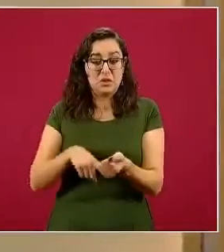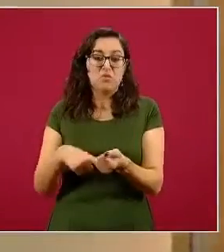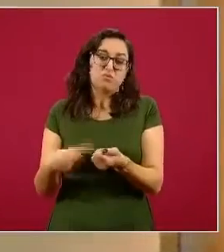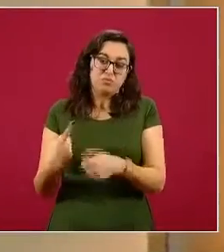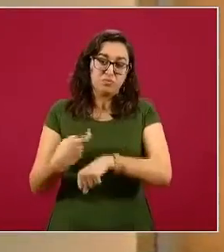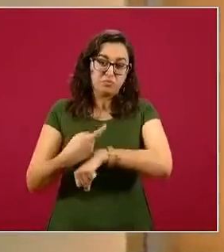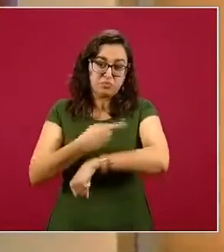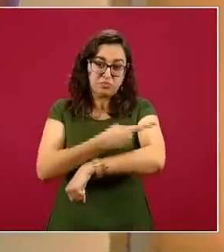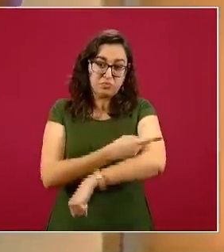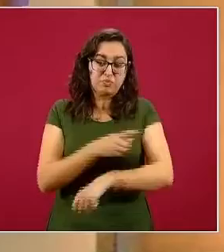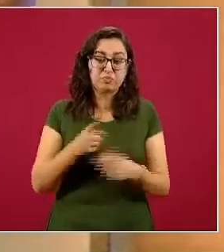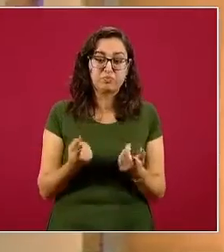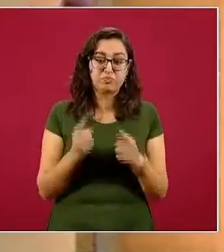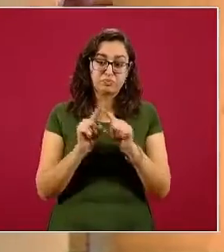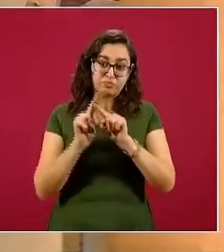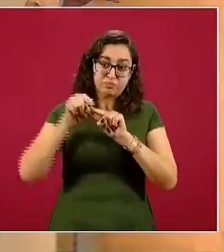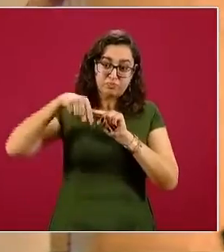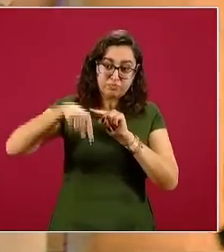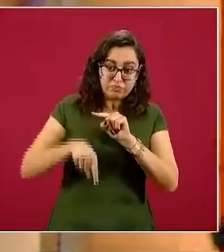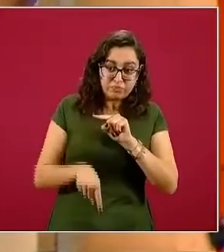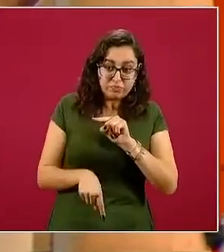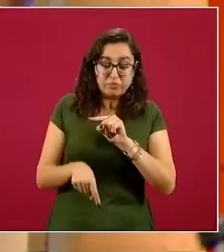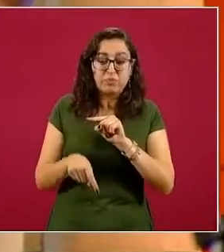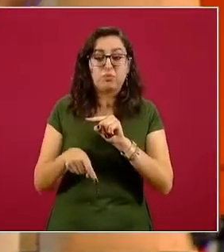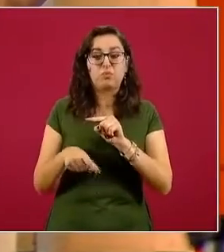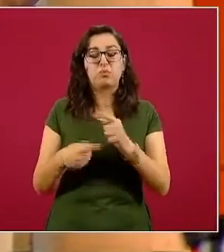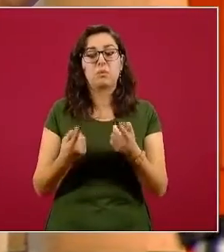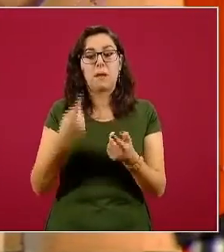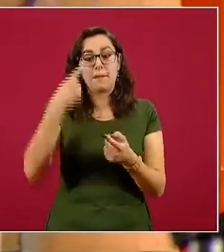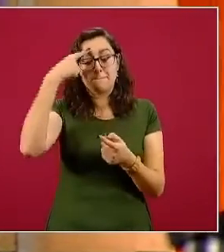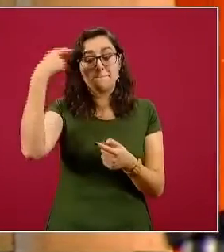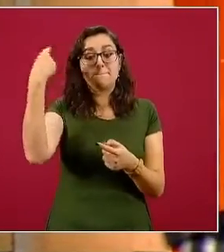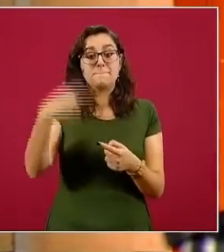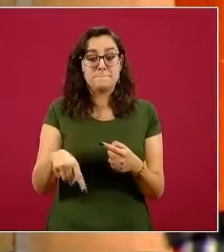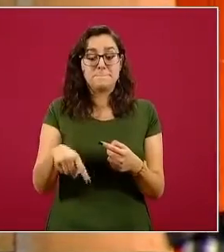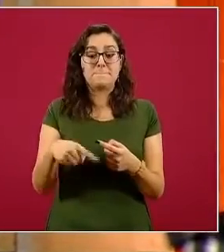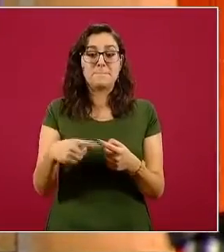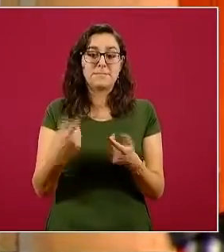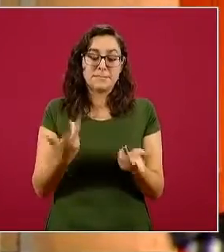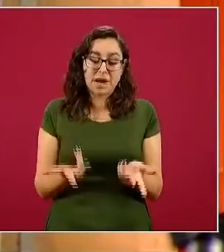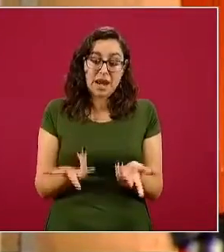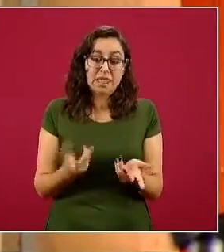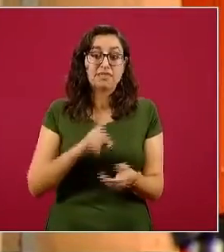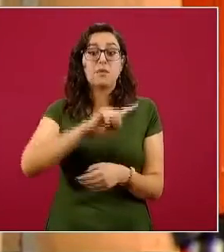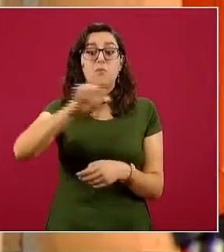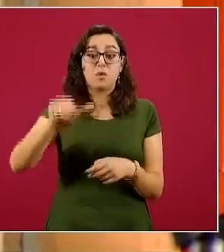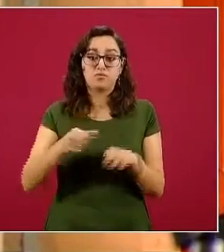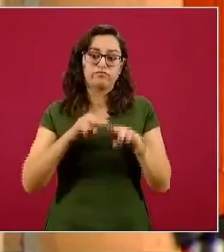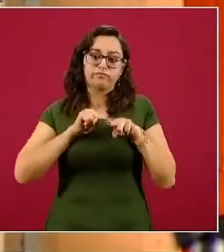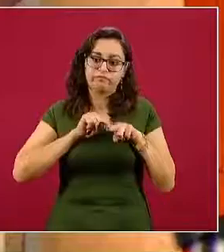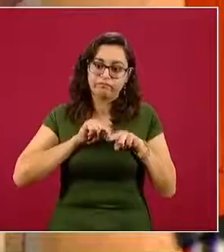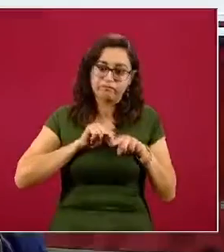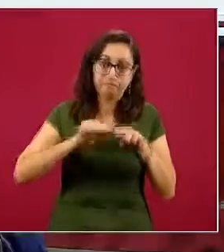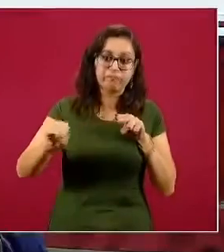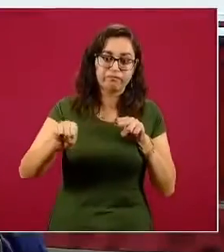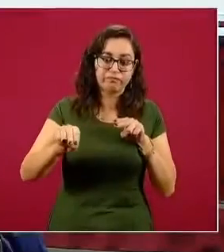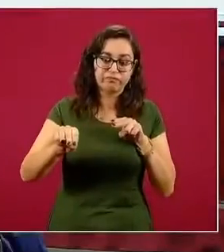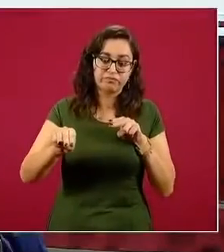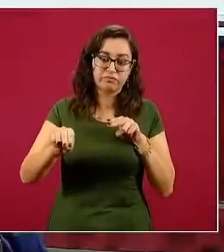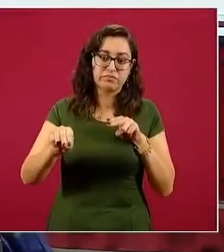van hacia la vesícula seminal para juntarse con el líquido seminal y ser